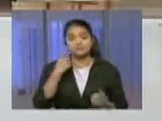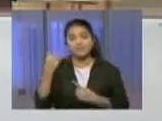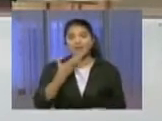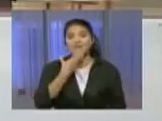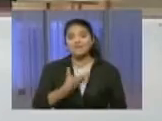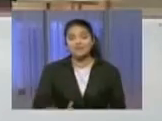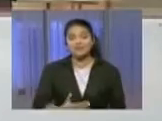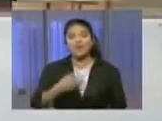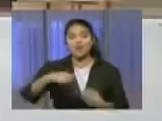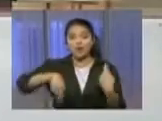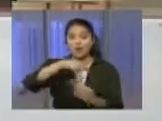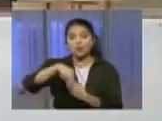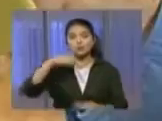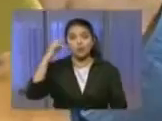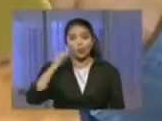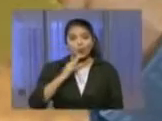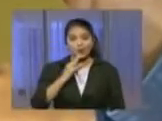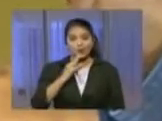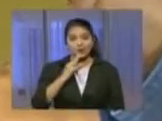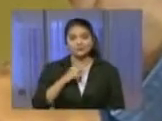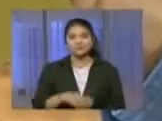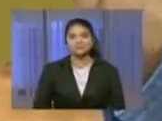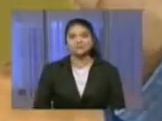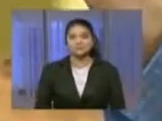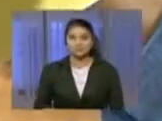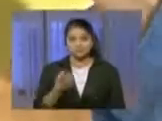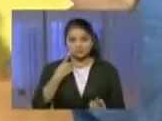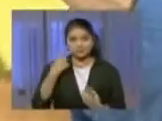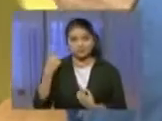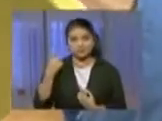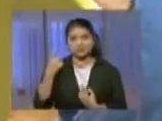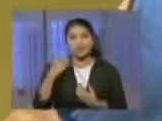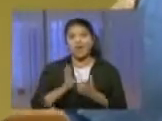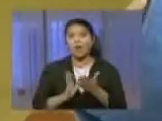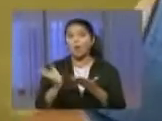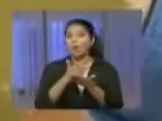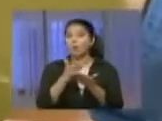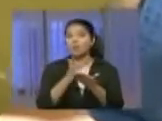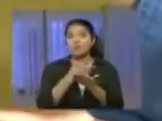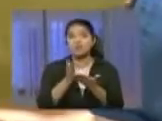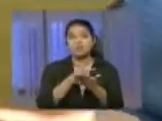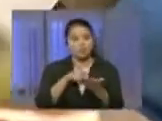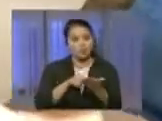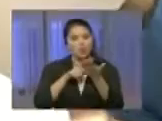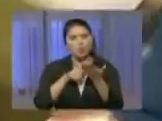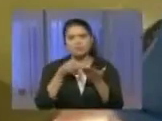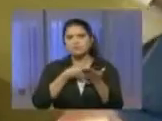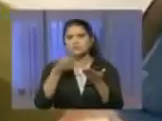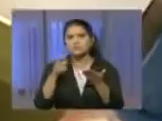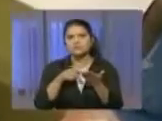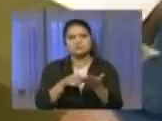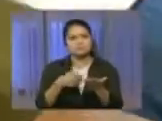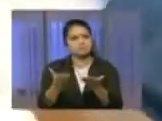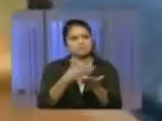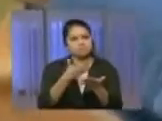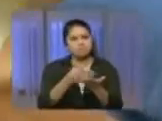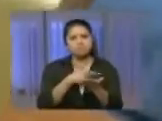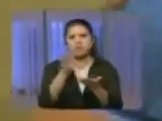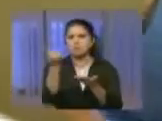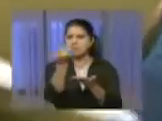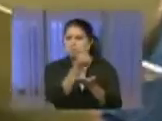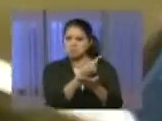y la revolución bolivariana libro excelentemente concebido y